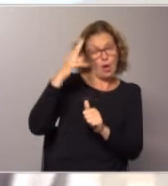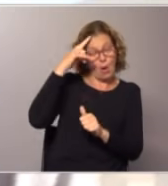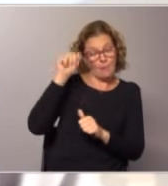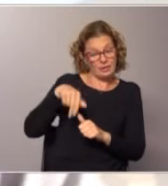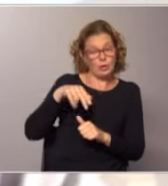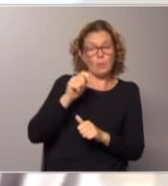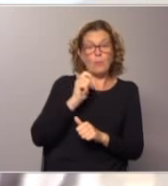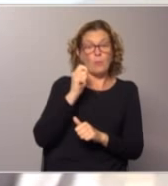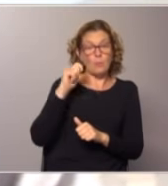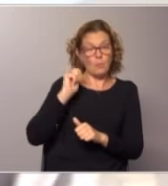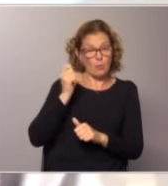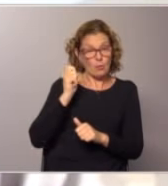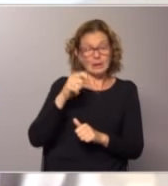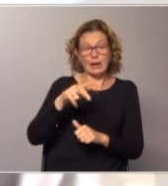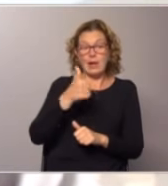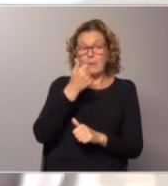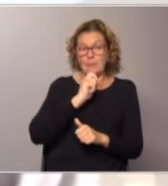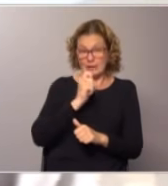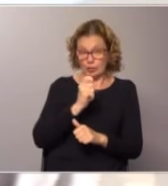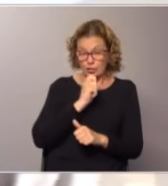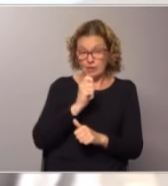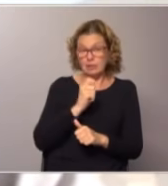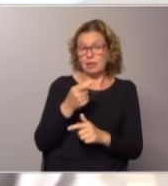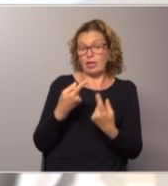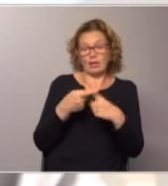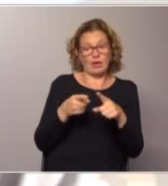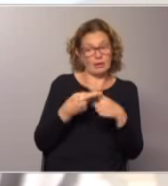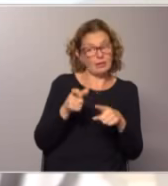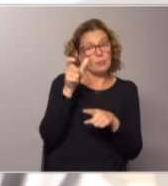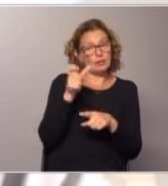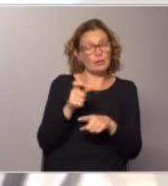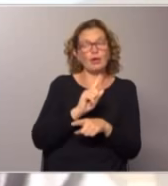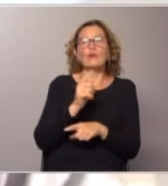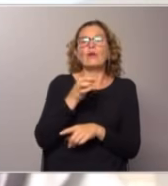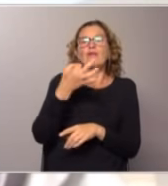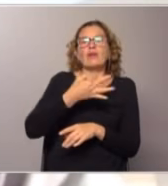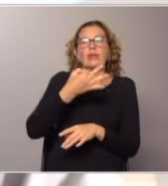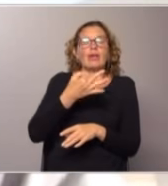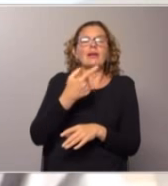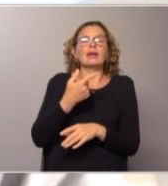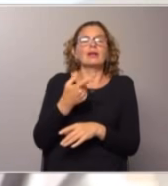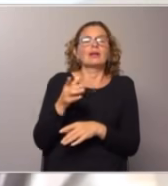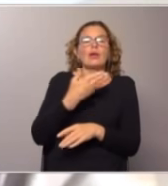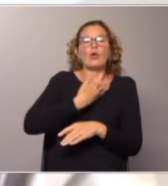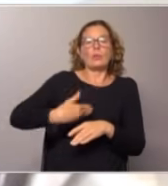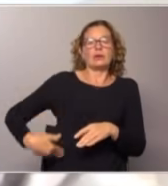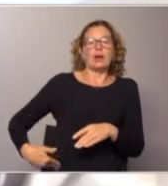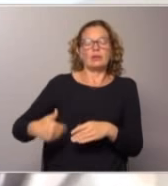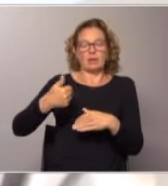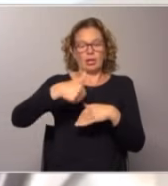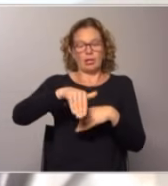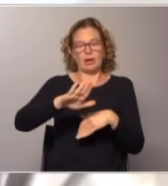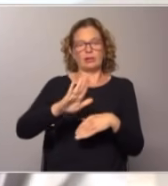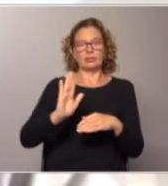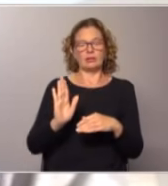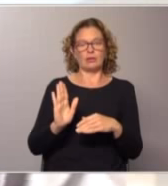periodistas con expertos además de diverso del mismo estilo no es verdad que los gobernantes tengan delante una masa